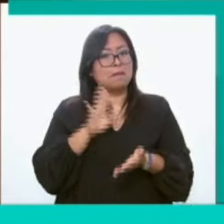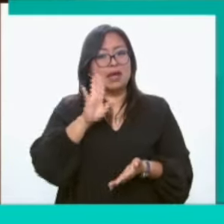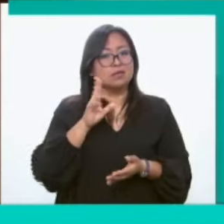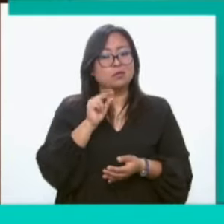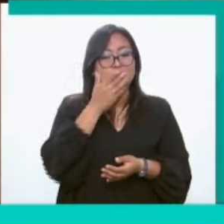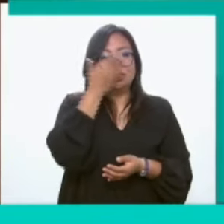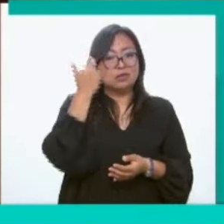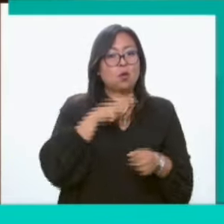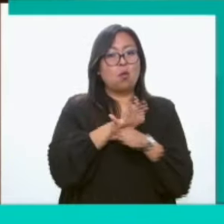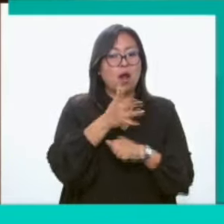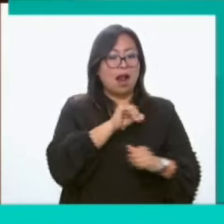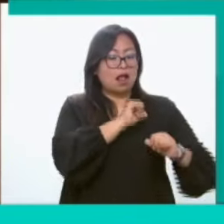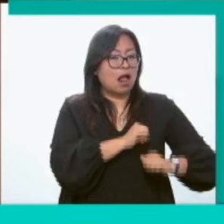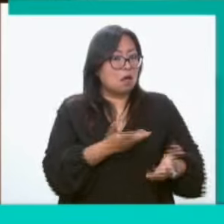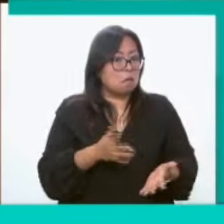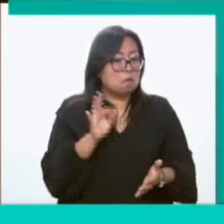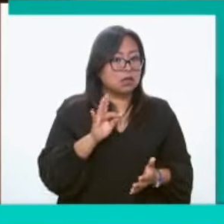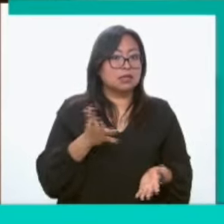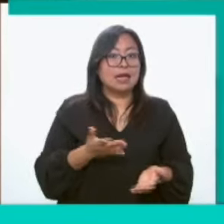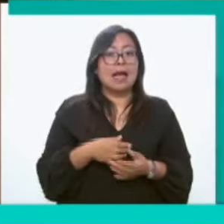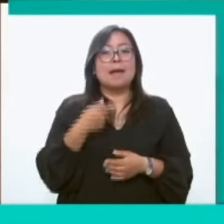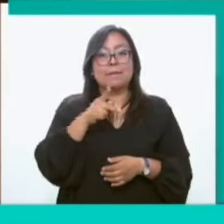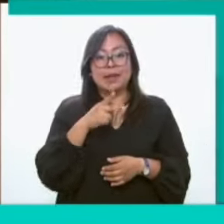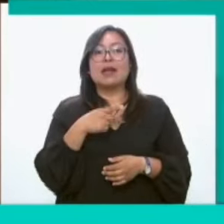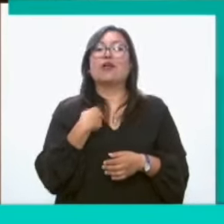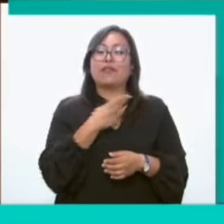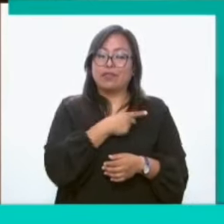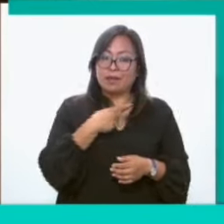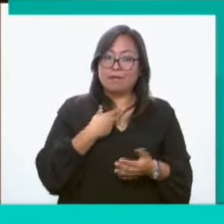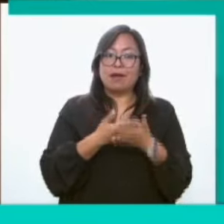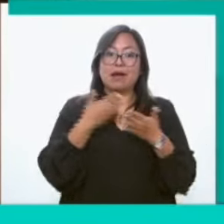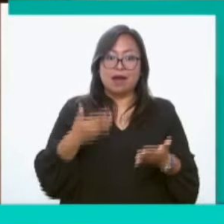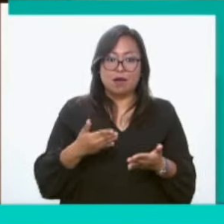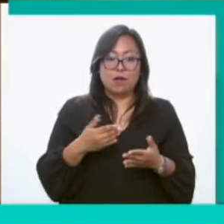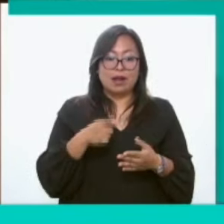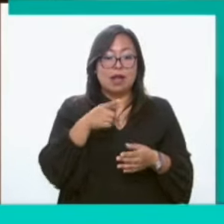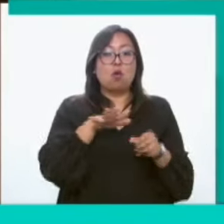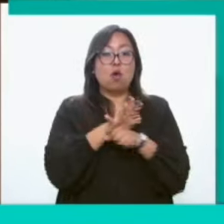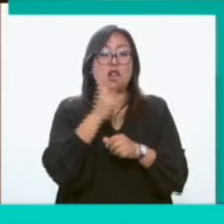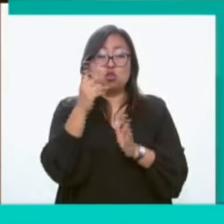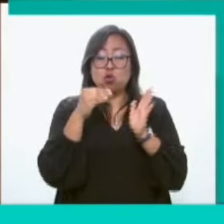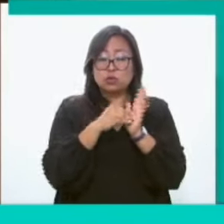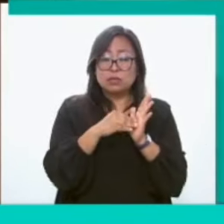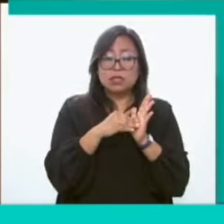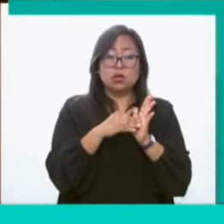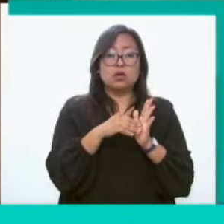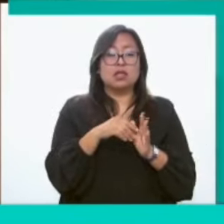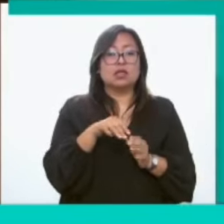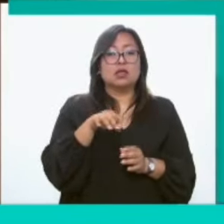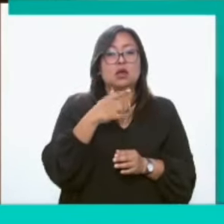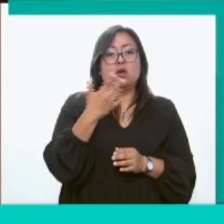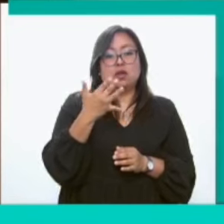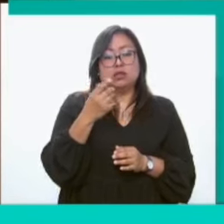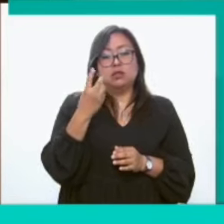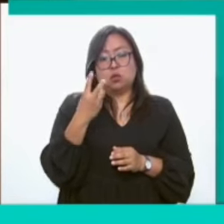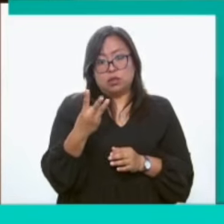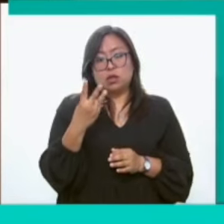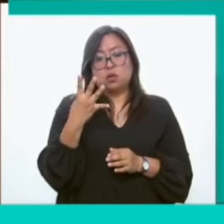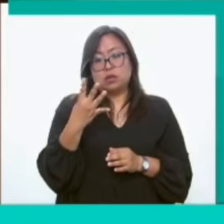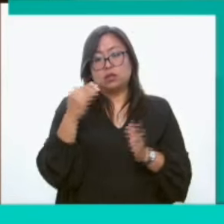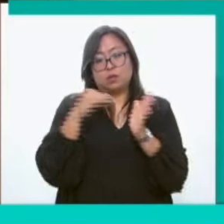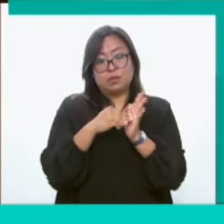entregar la versión pública de un contrato como el que nos compete, que es la cantidad de 2.450.000 pesos sin